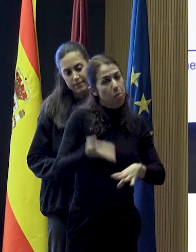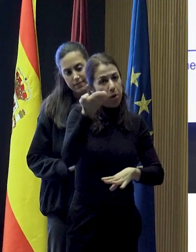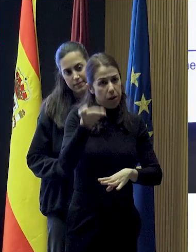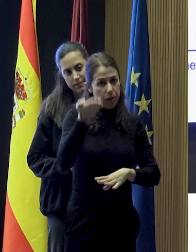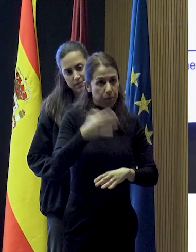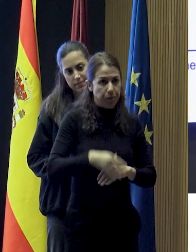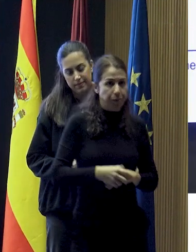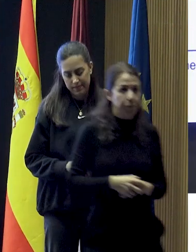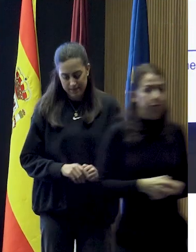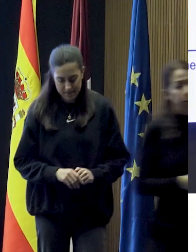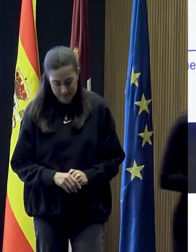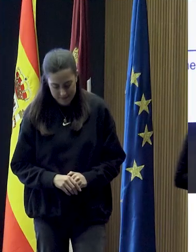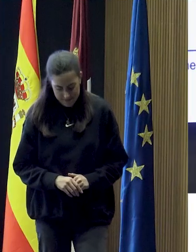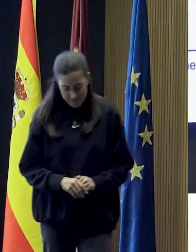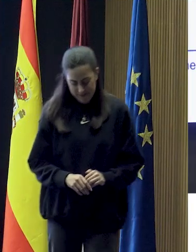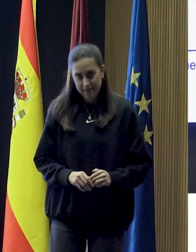importante.